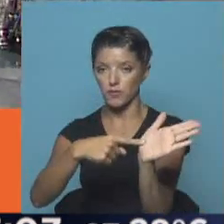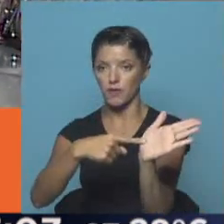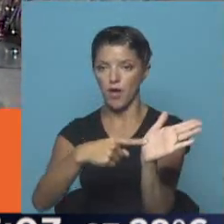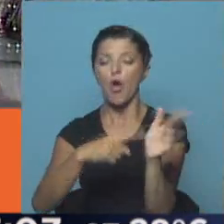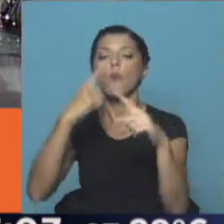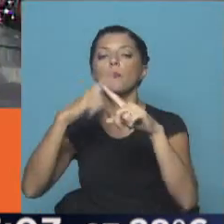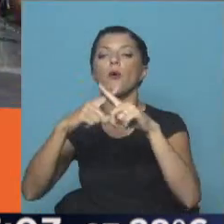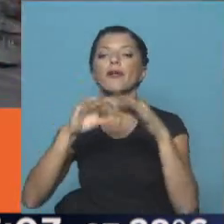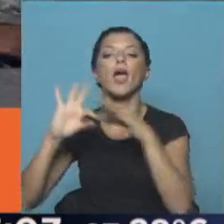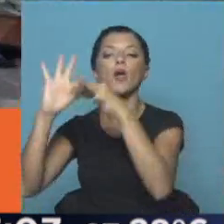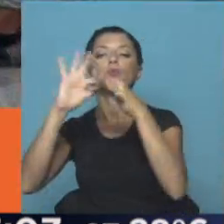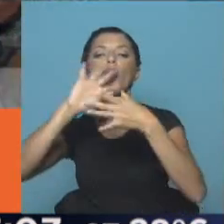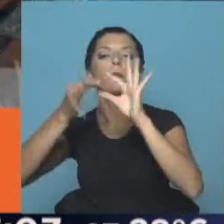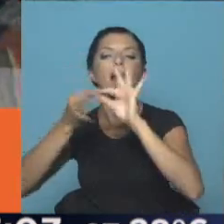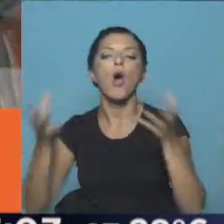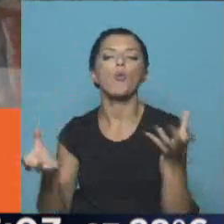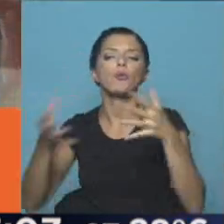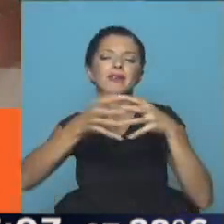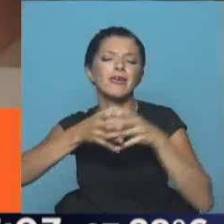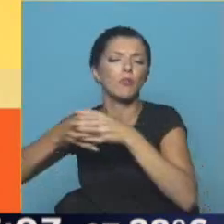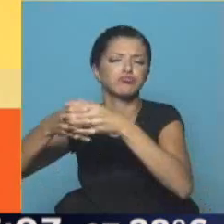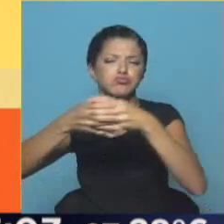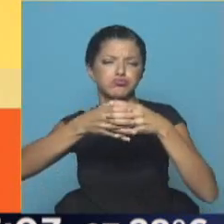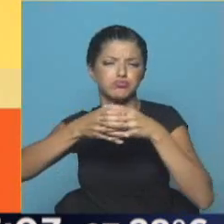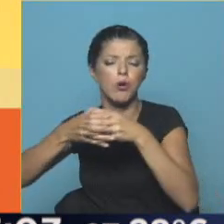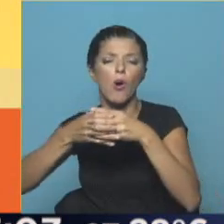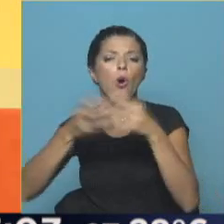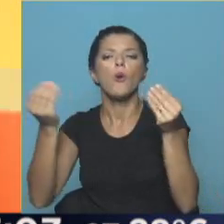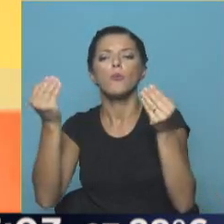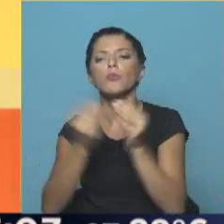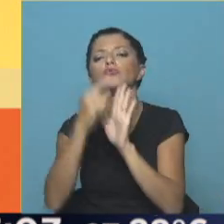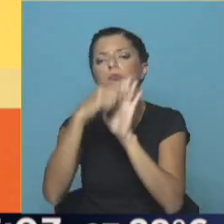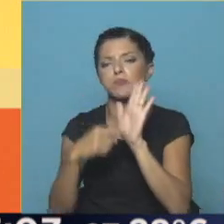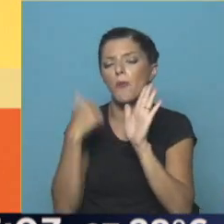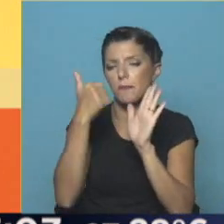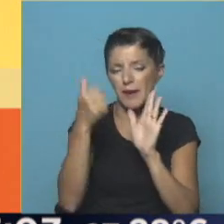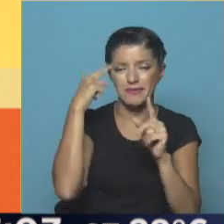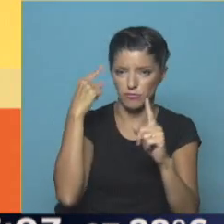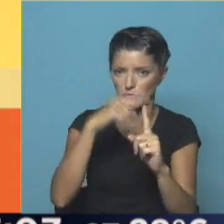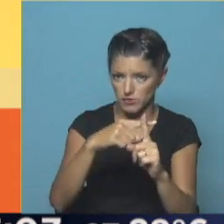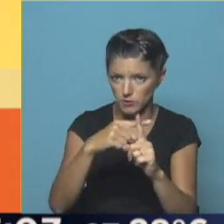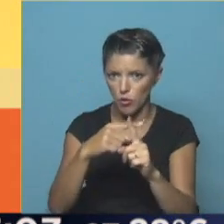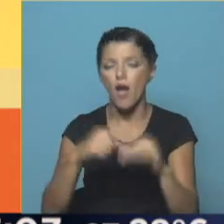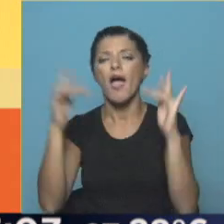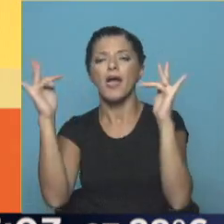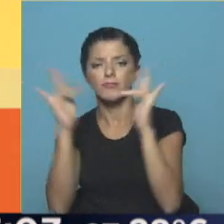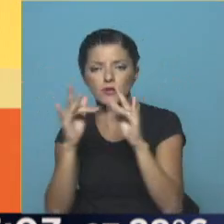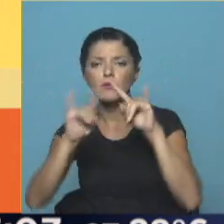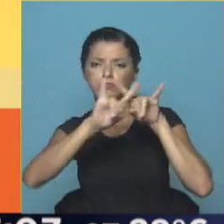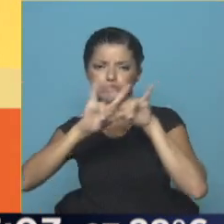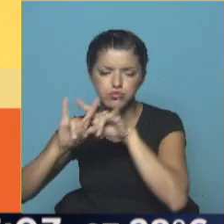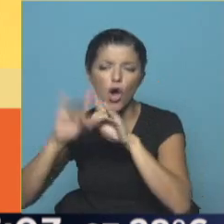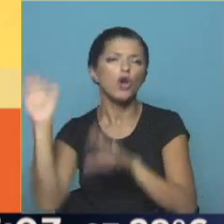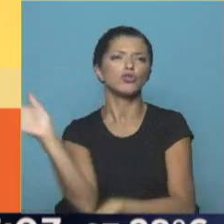e indivisible. Hay un montón de buenos augurios. Las redes sociales se llenaron de happy